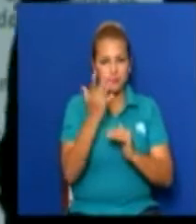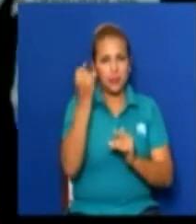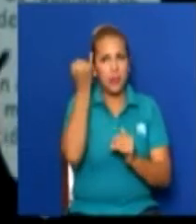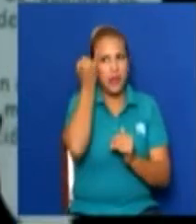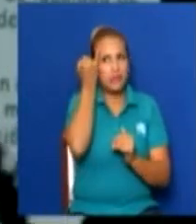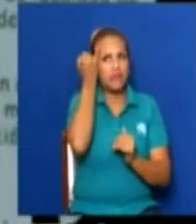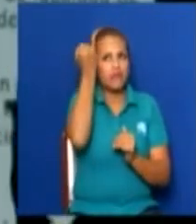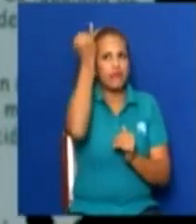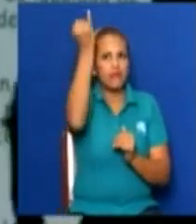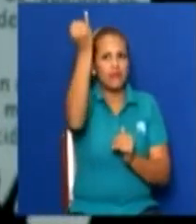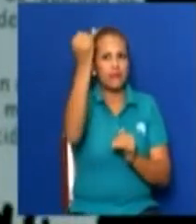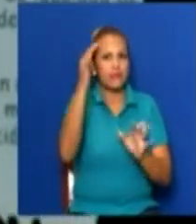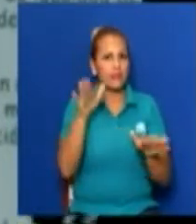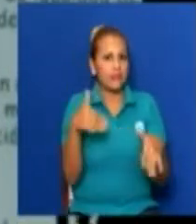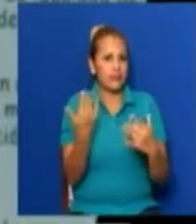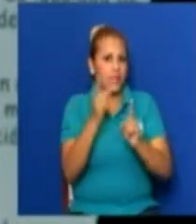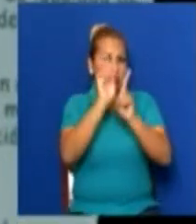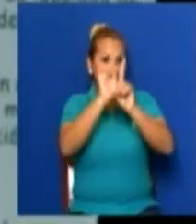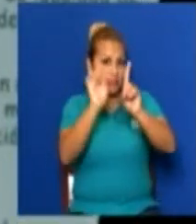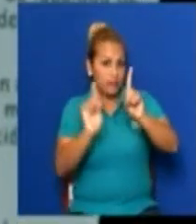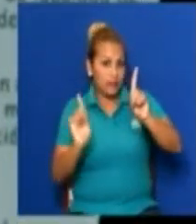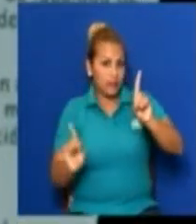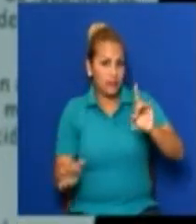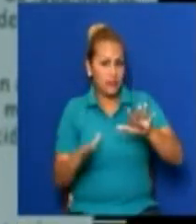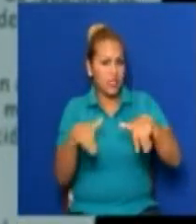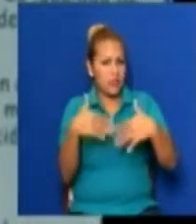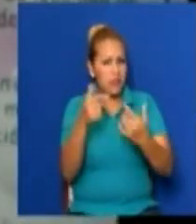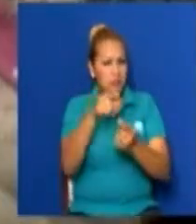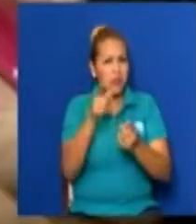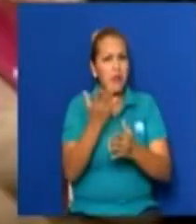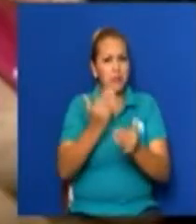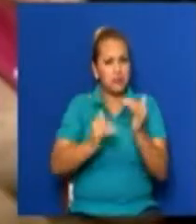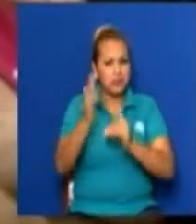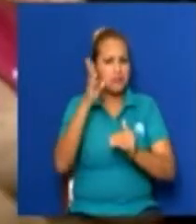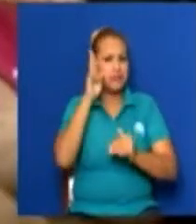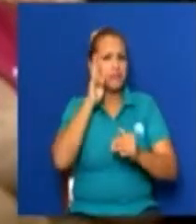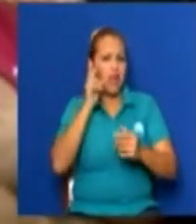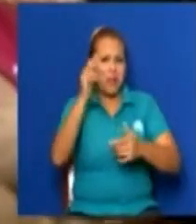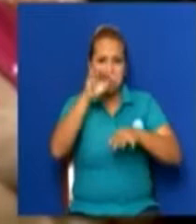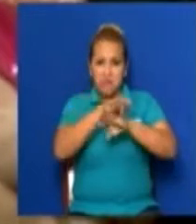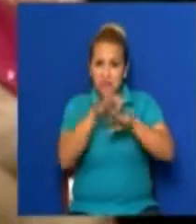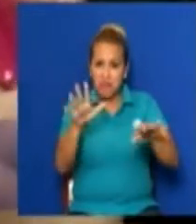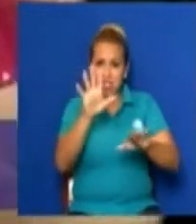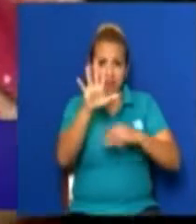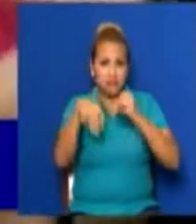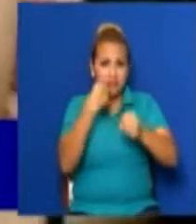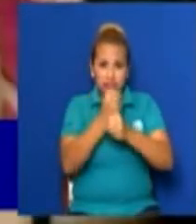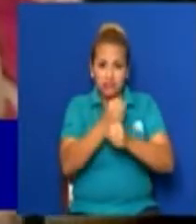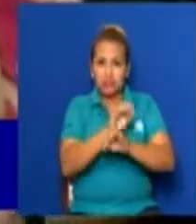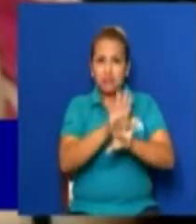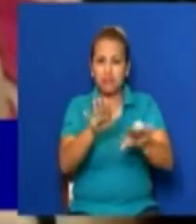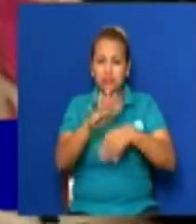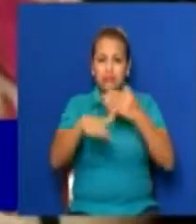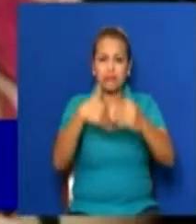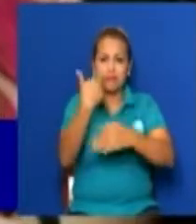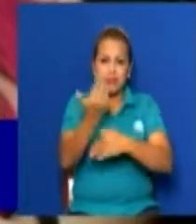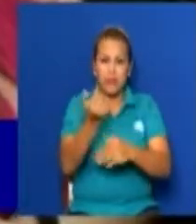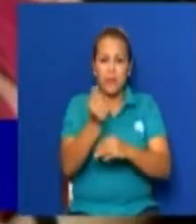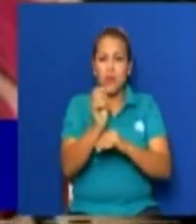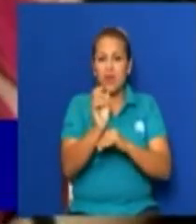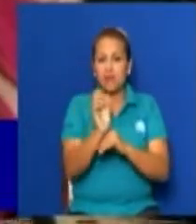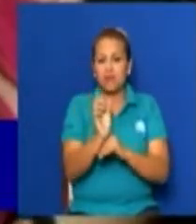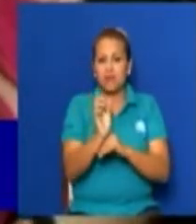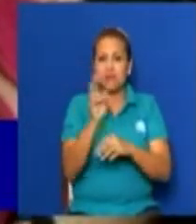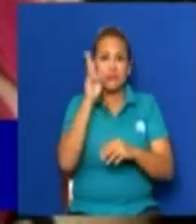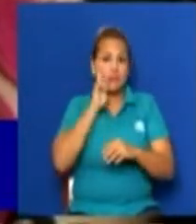ha elevado su nivel de escolaridad, pues entonces ve la oportunidad de hacer algo más que